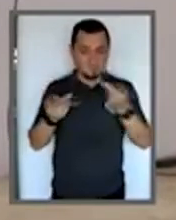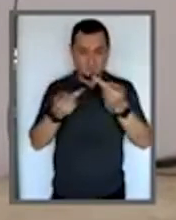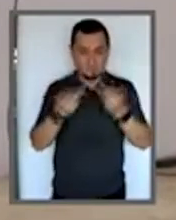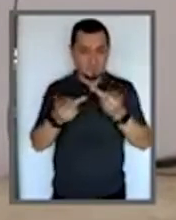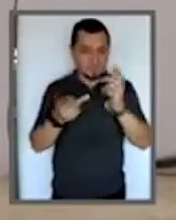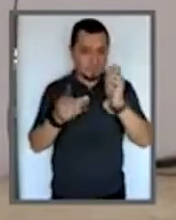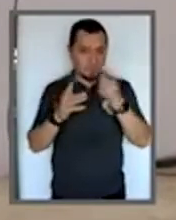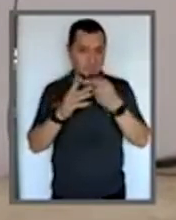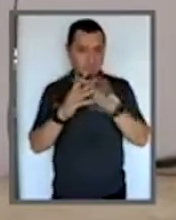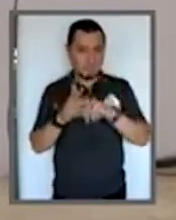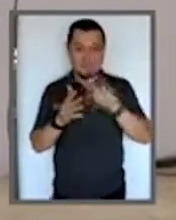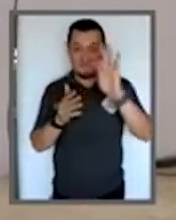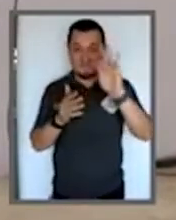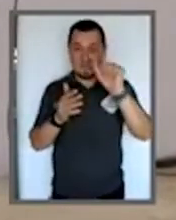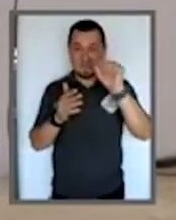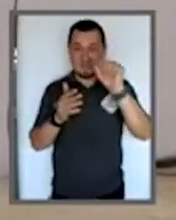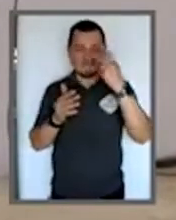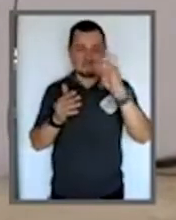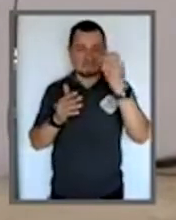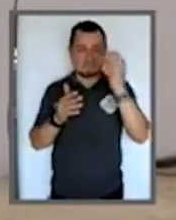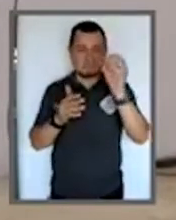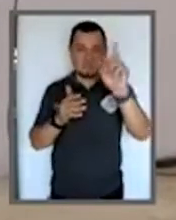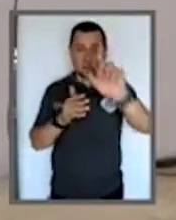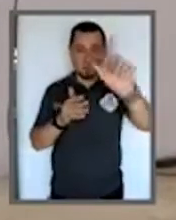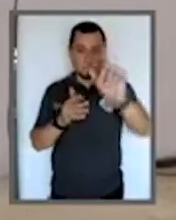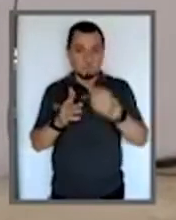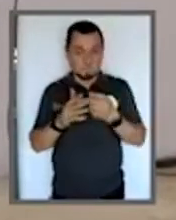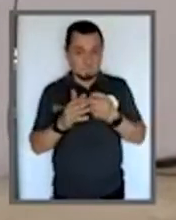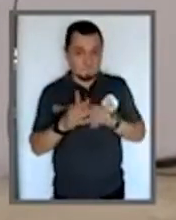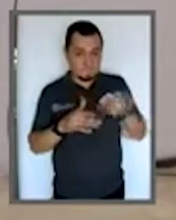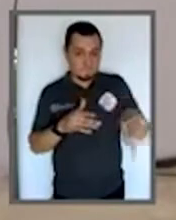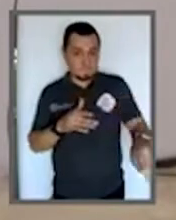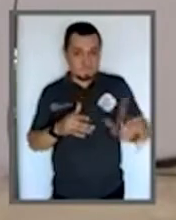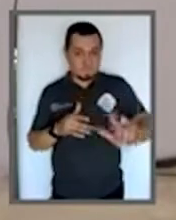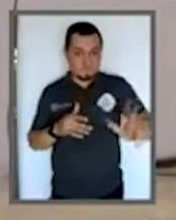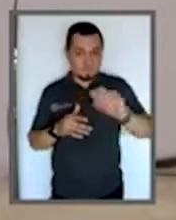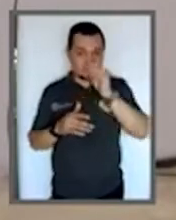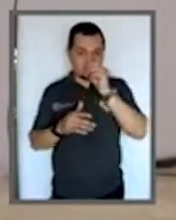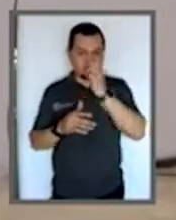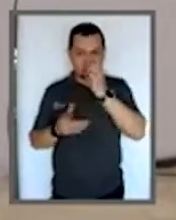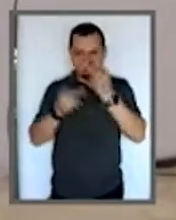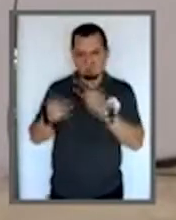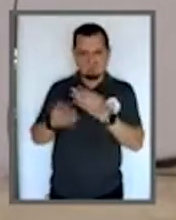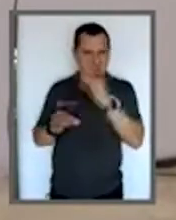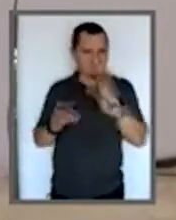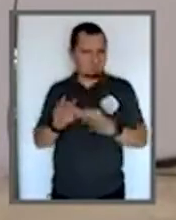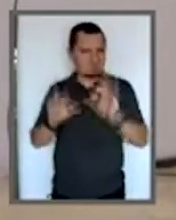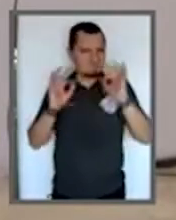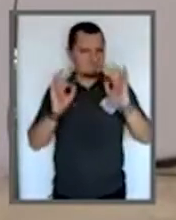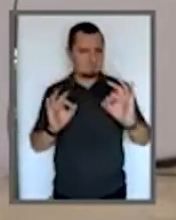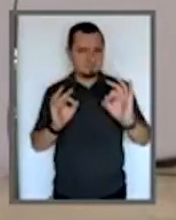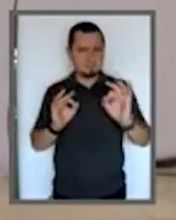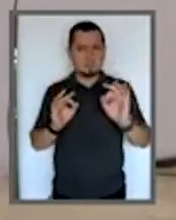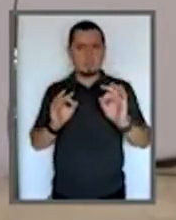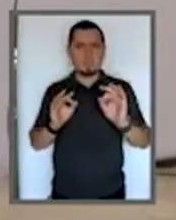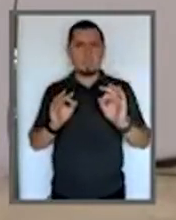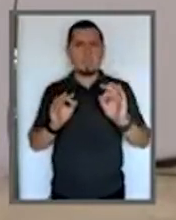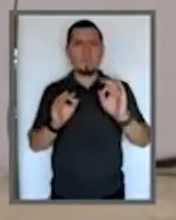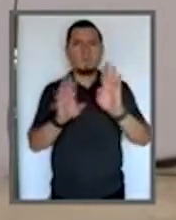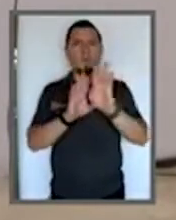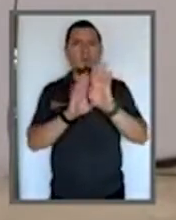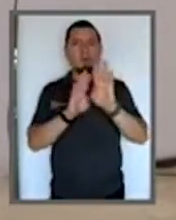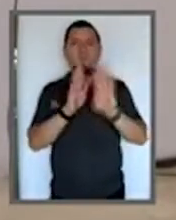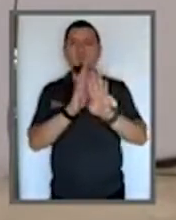establecidos también los comercios con venta de artículos no esenciales como pinturas y enseres domésticos deportivos